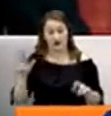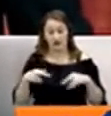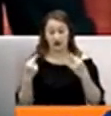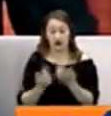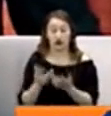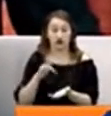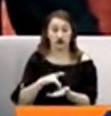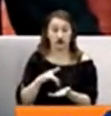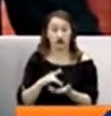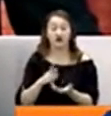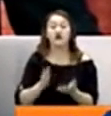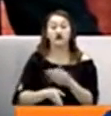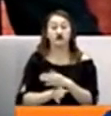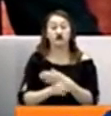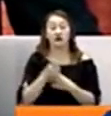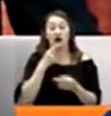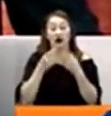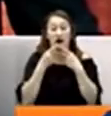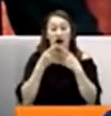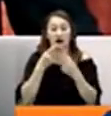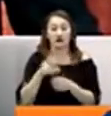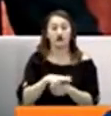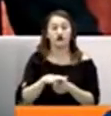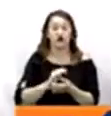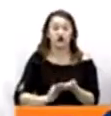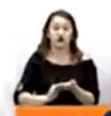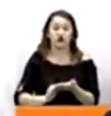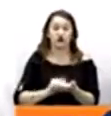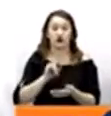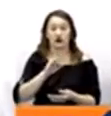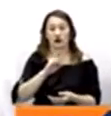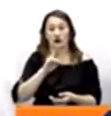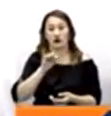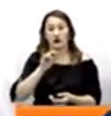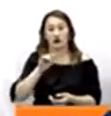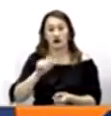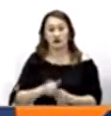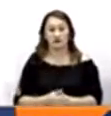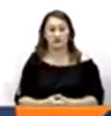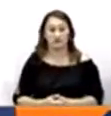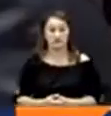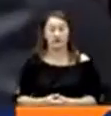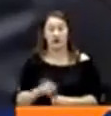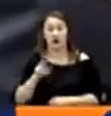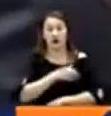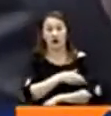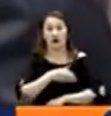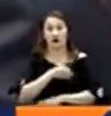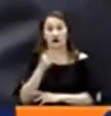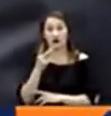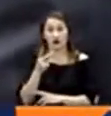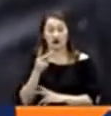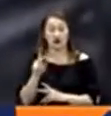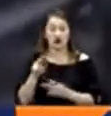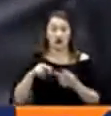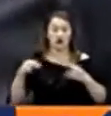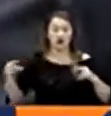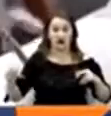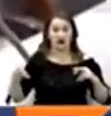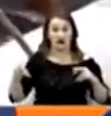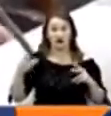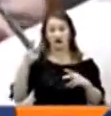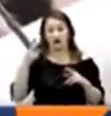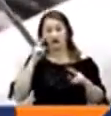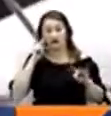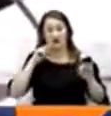que seguirán los diálogos para resolver la crisis en Ucrania. Dos potencias opuestas, dos miradas disímiles del